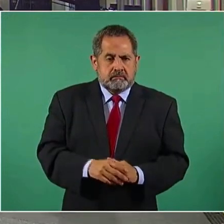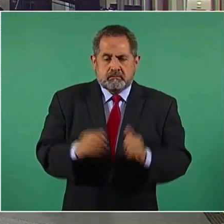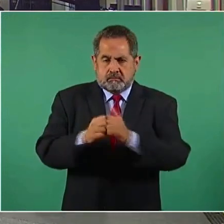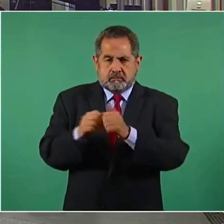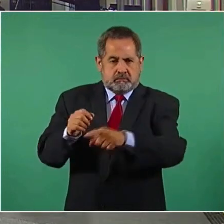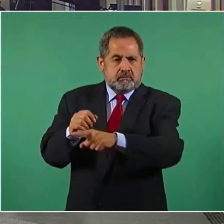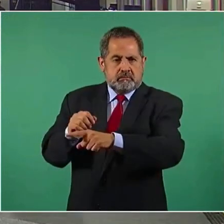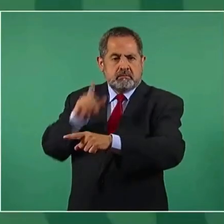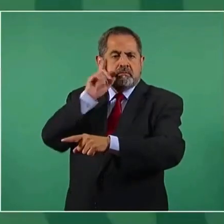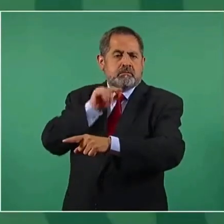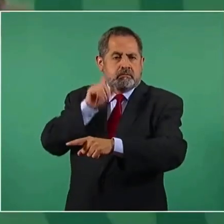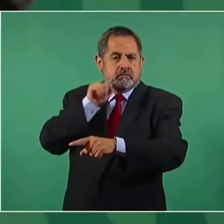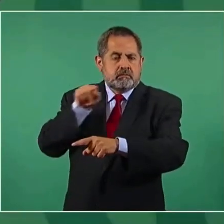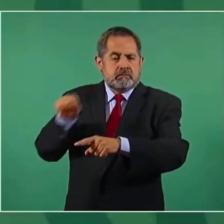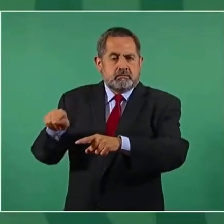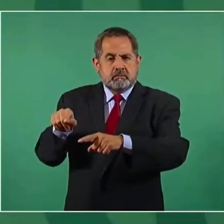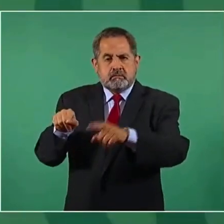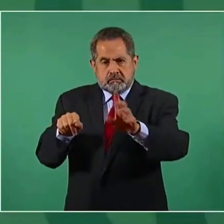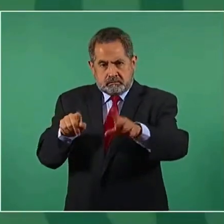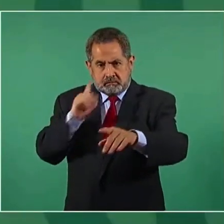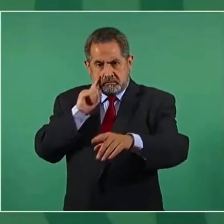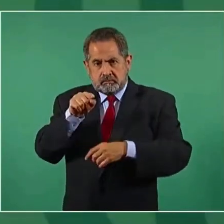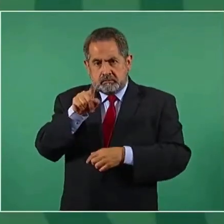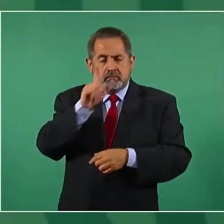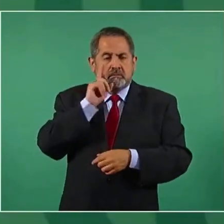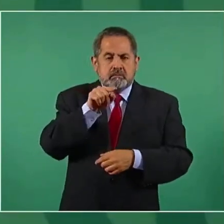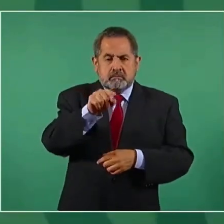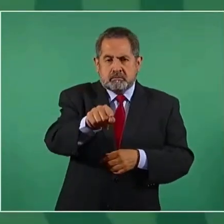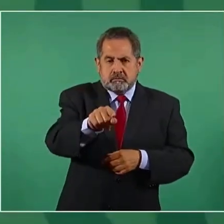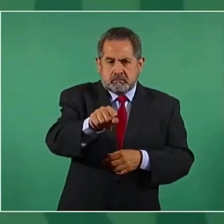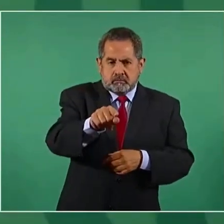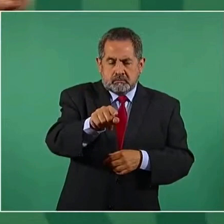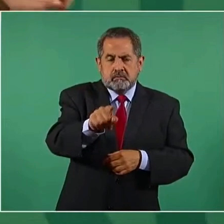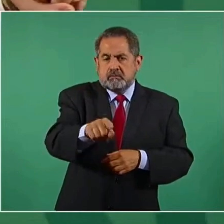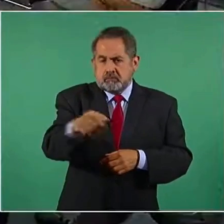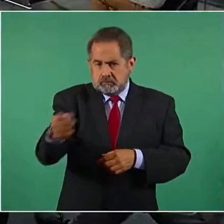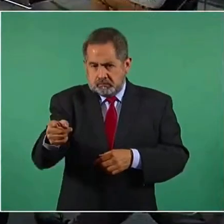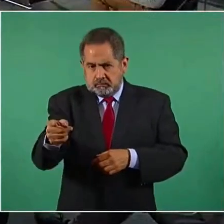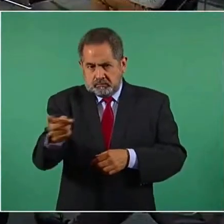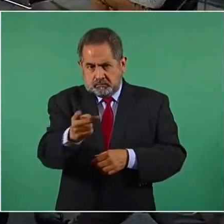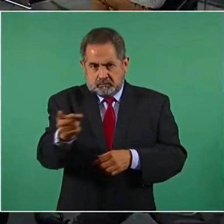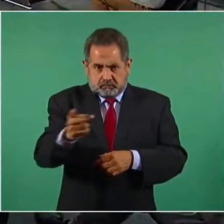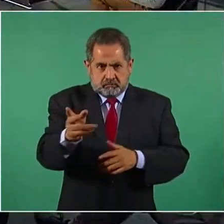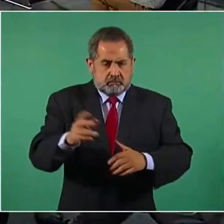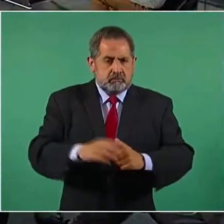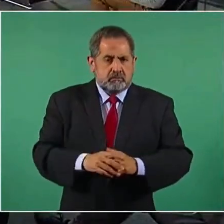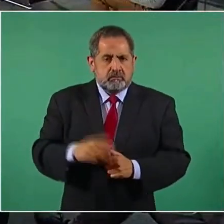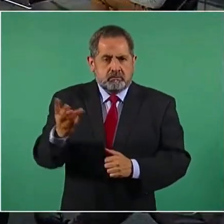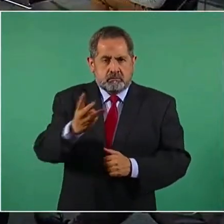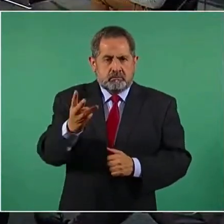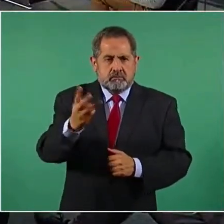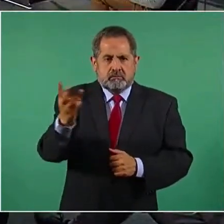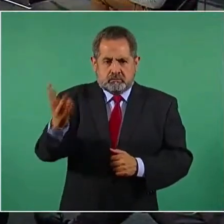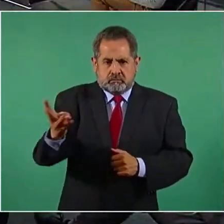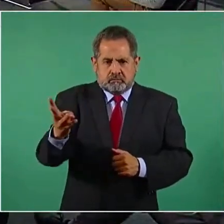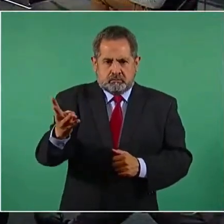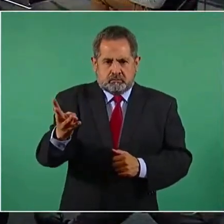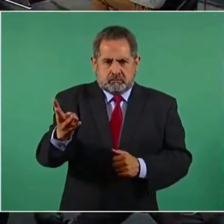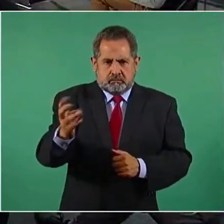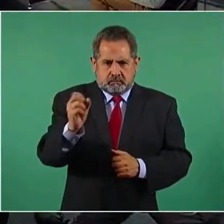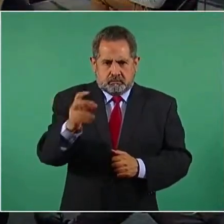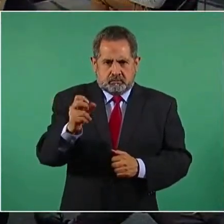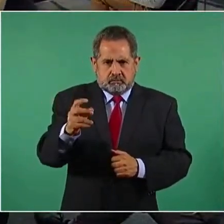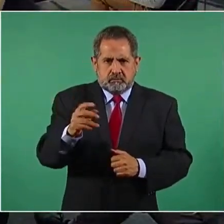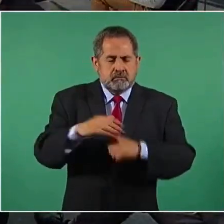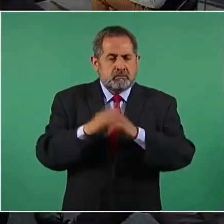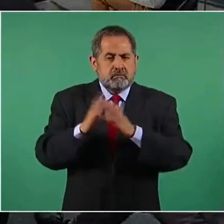con mañana, mira, tú porque no, la compañera y el compañero, ¿sí? Los tres, cuatro, ¿sí?